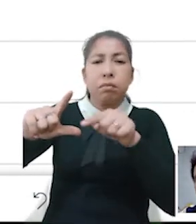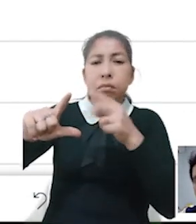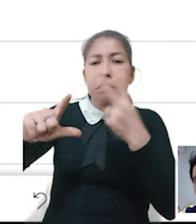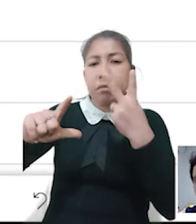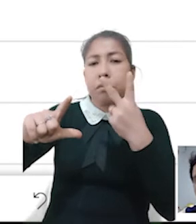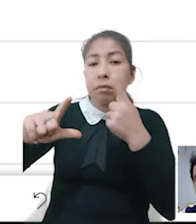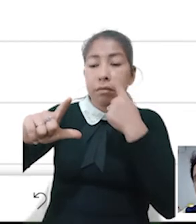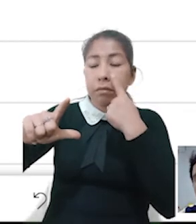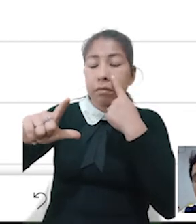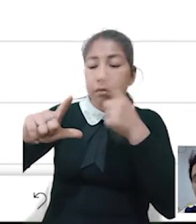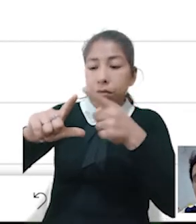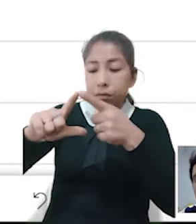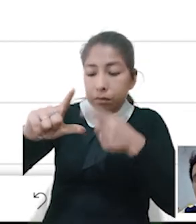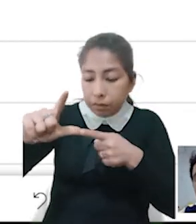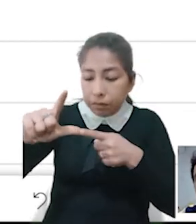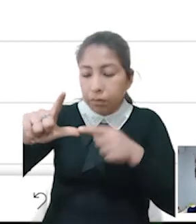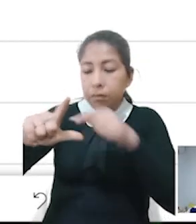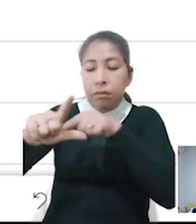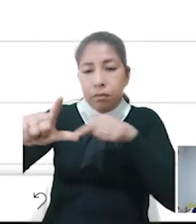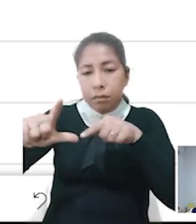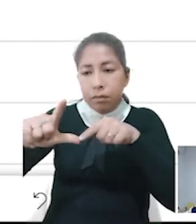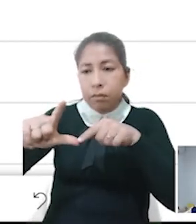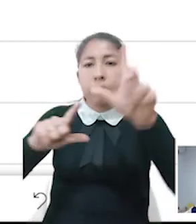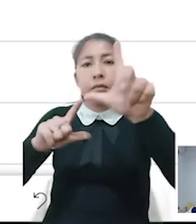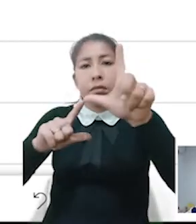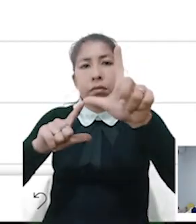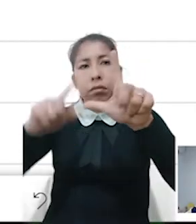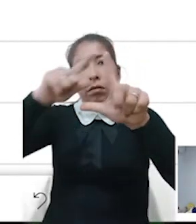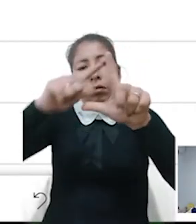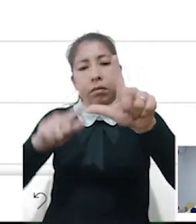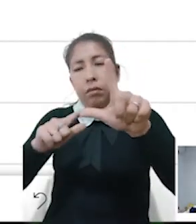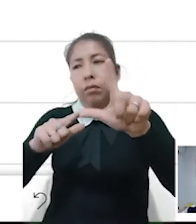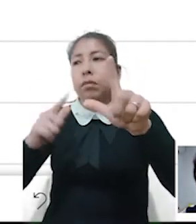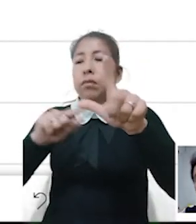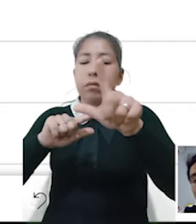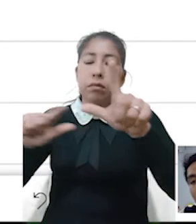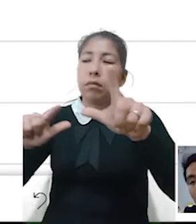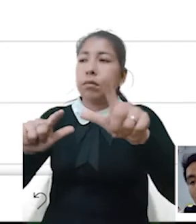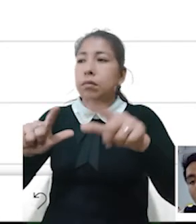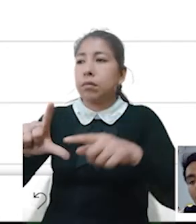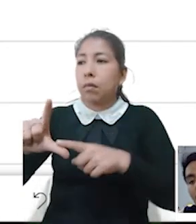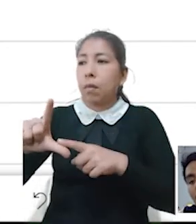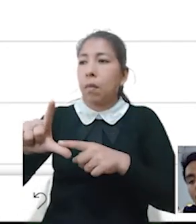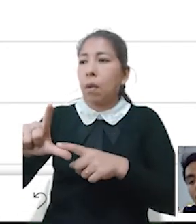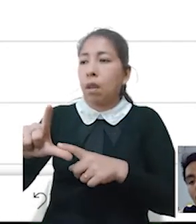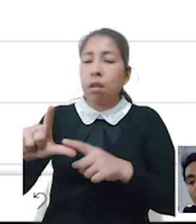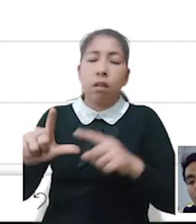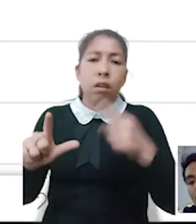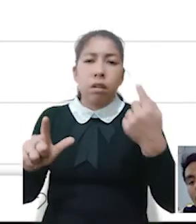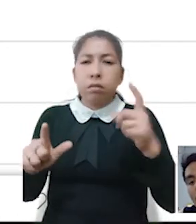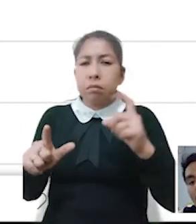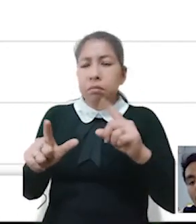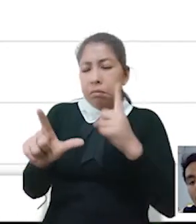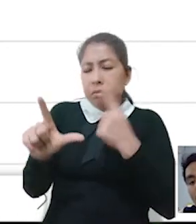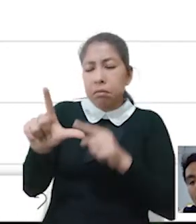Para determinar el valor de X en el triángulo de color naranja o amarillo, yo cuento solamente con un dato,